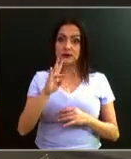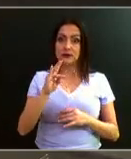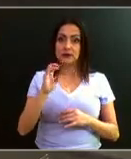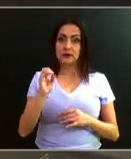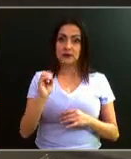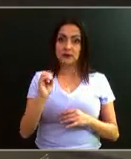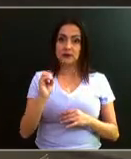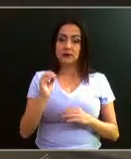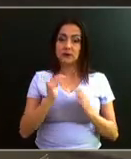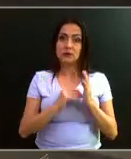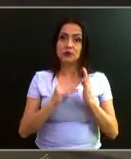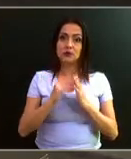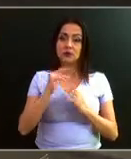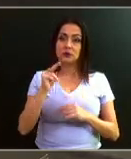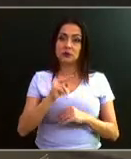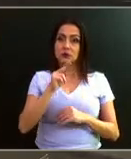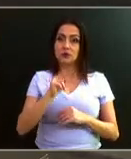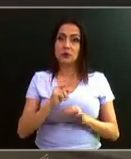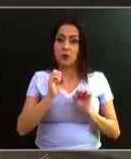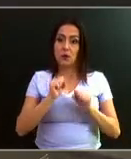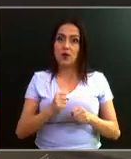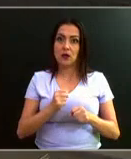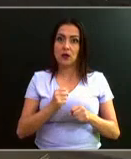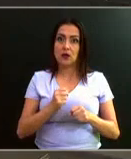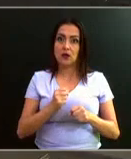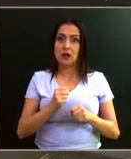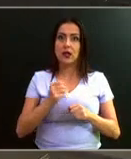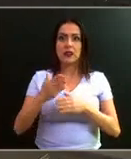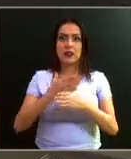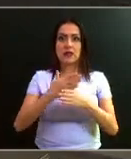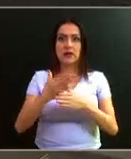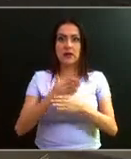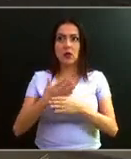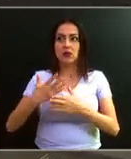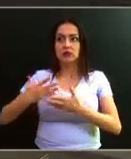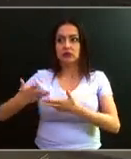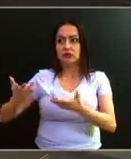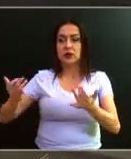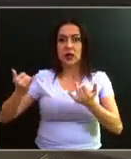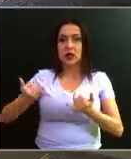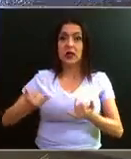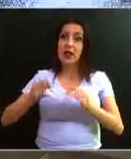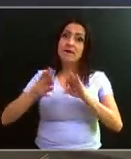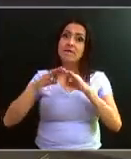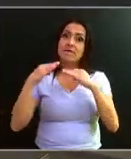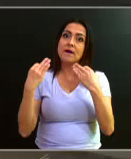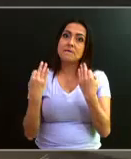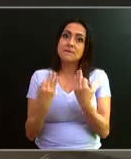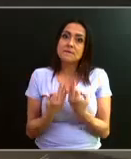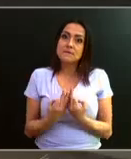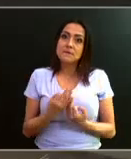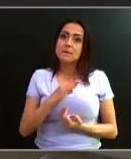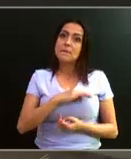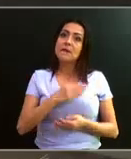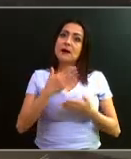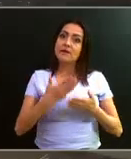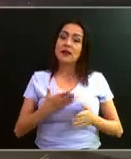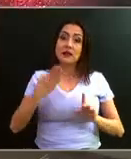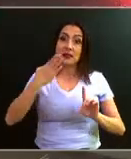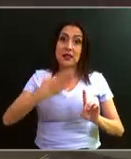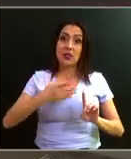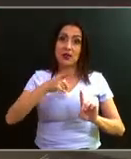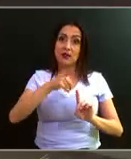4.470 millones de colones que podrían haber sido repartidos hasta este momento entre las familias, los beneficiarios directos de